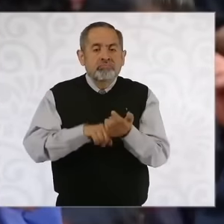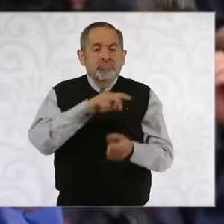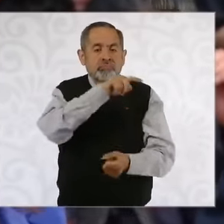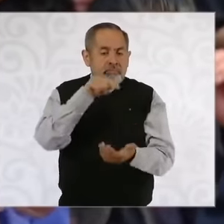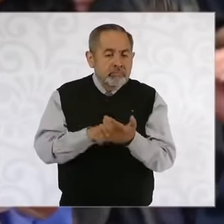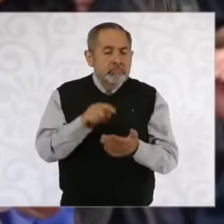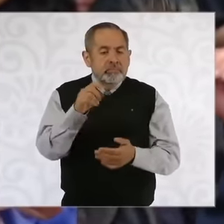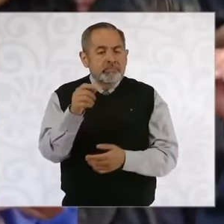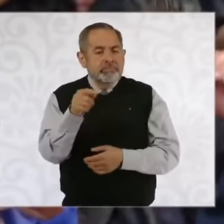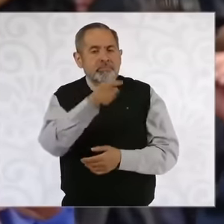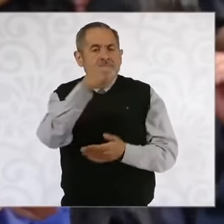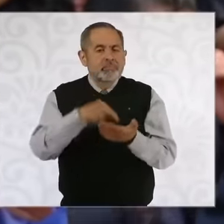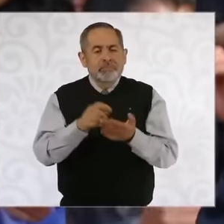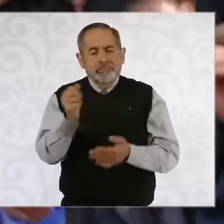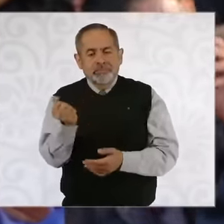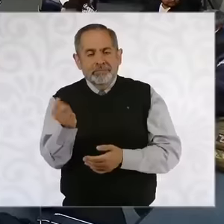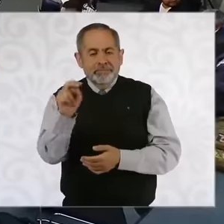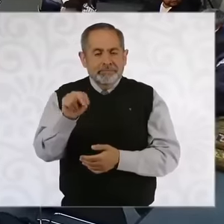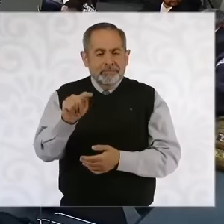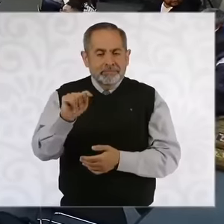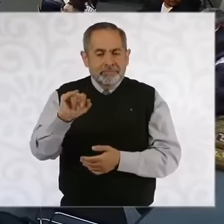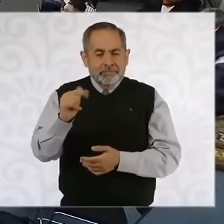de Santiaguito.